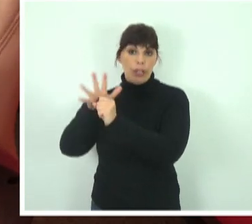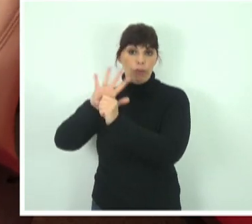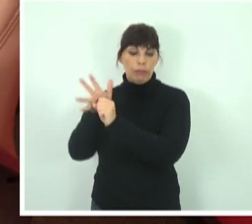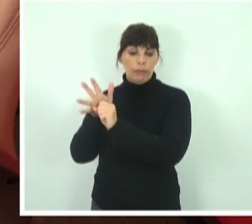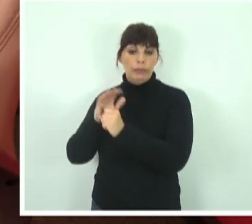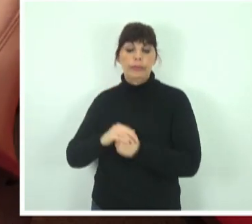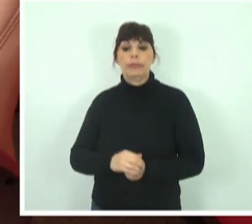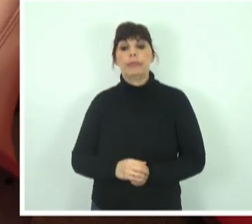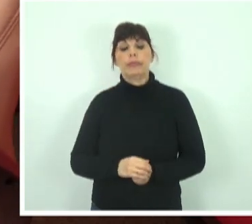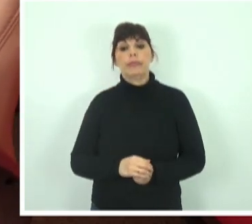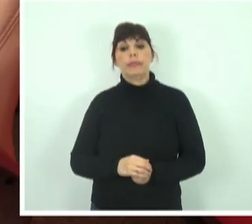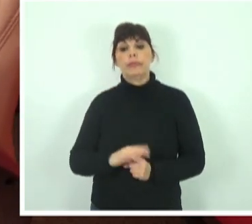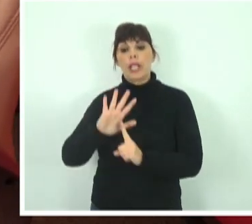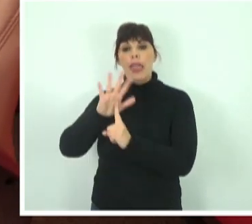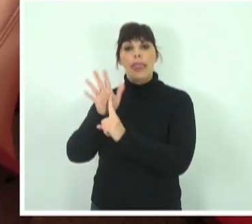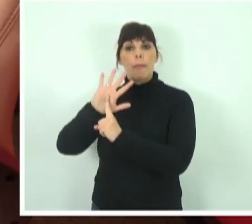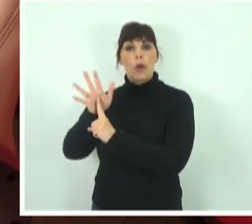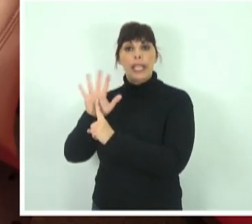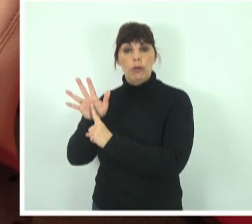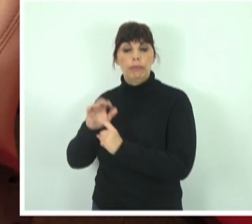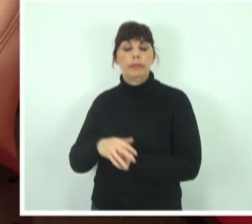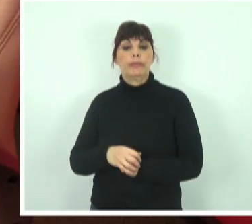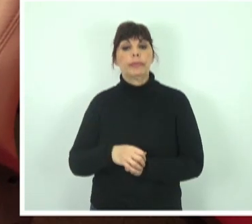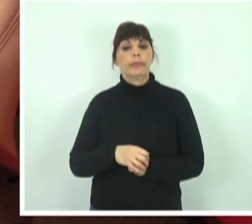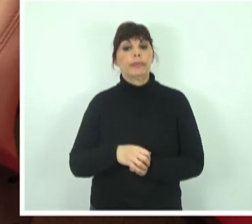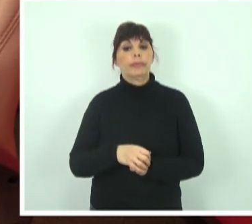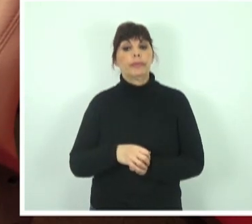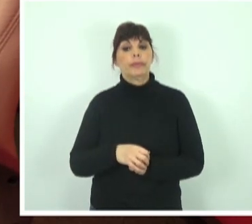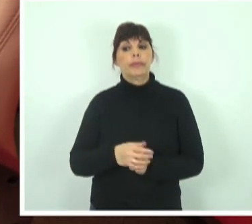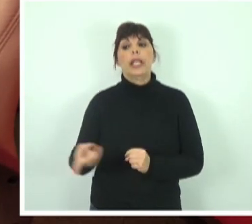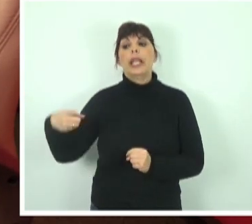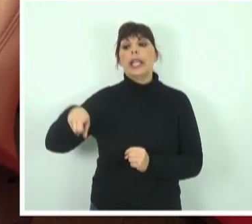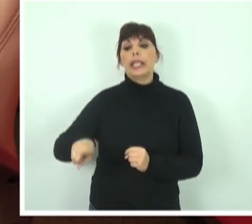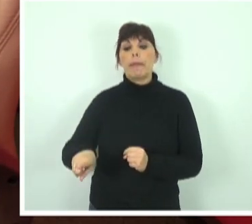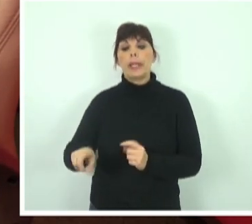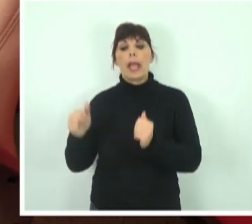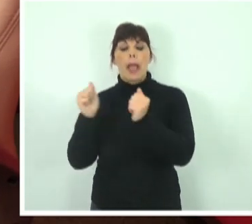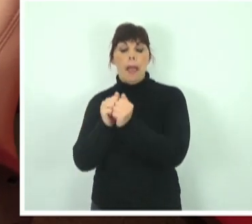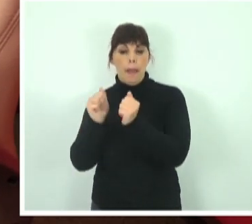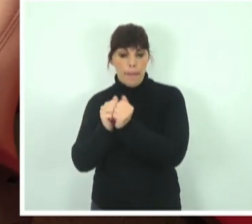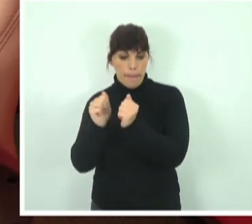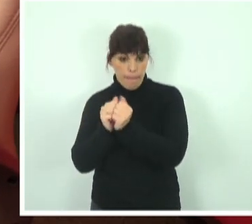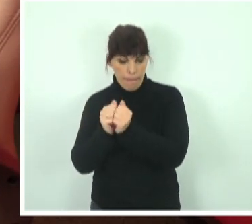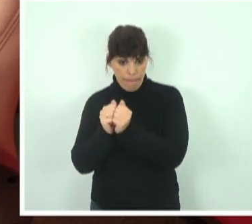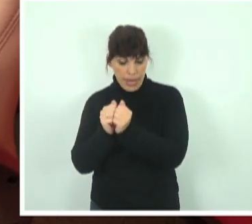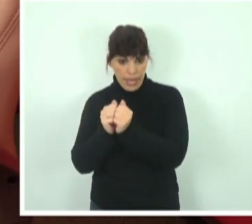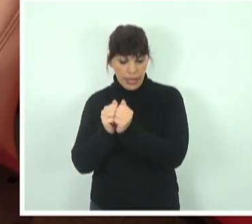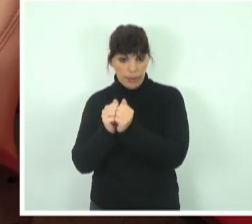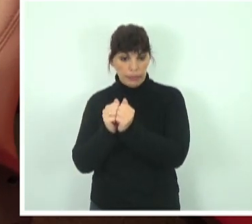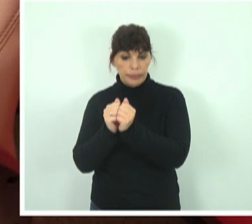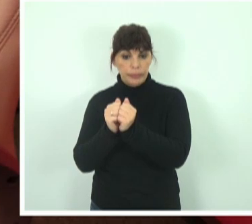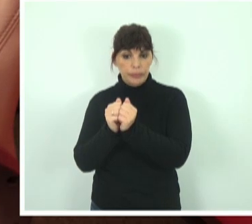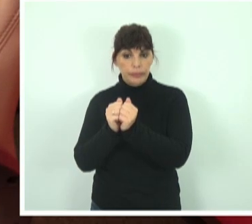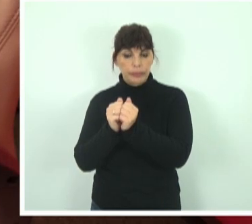palabra lycios también se usa en la palabra litografía. ¿Qué es